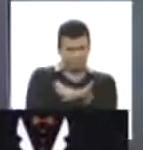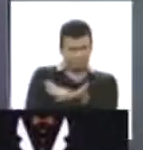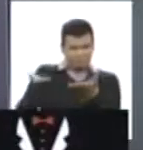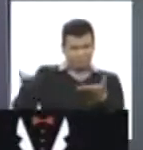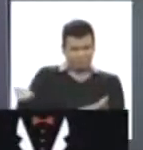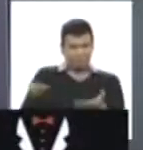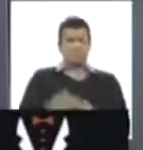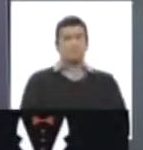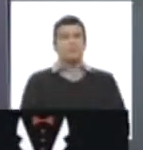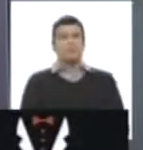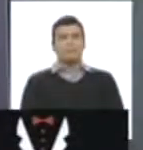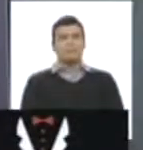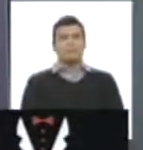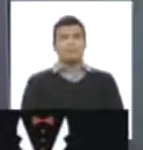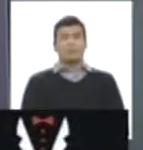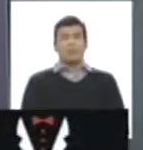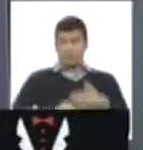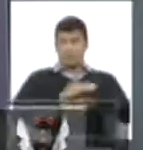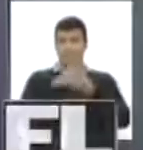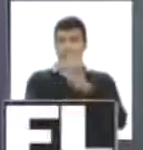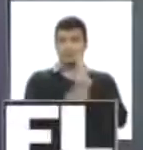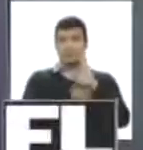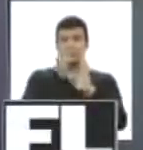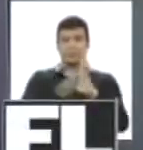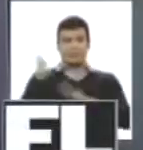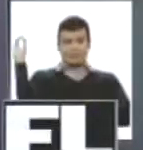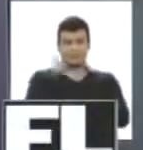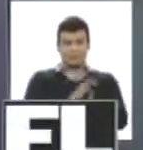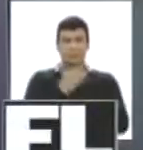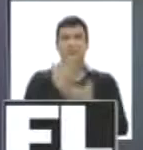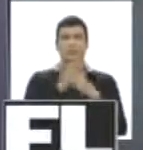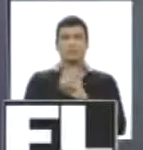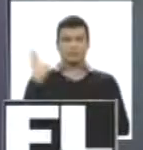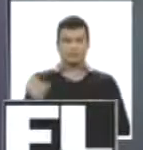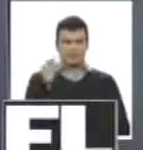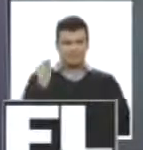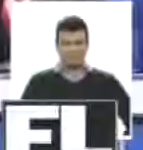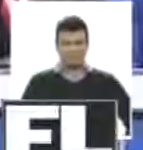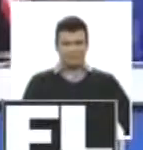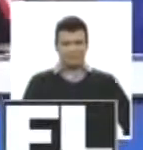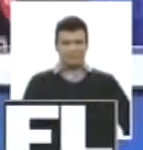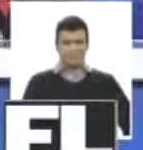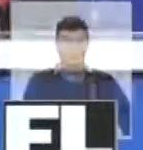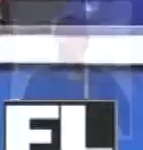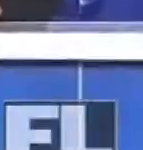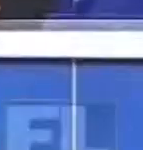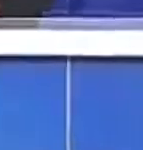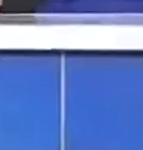noticieromaspacifico.com.co. Quédense con toda la programación del Canal del Sol. Feliz noche para todos.